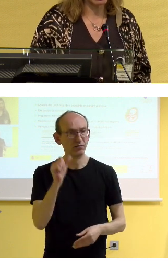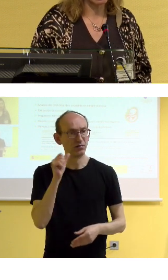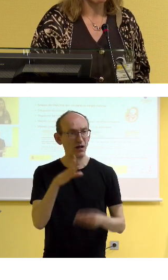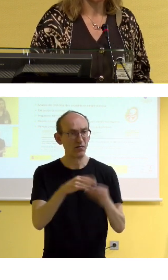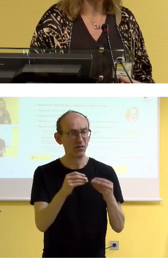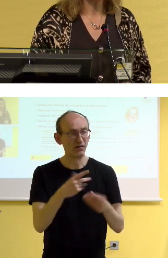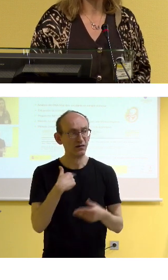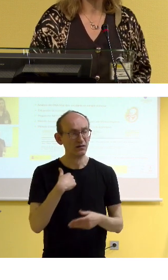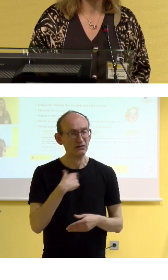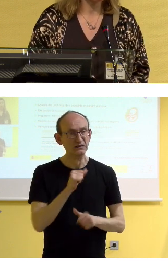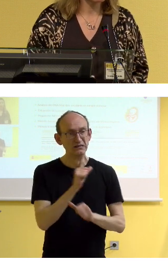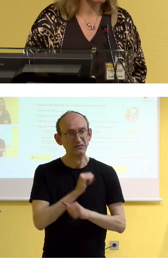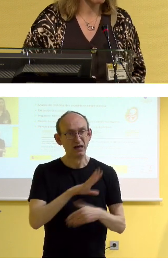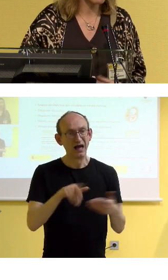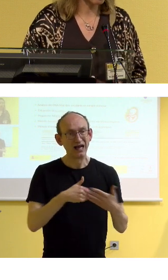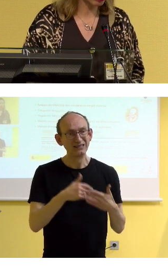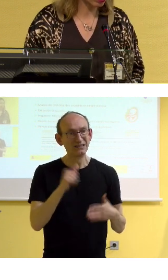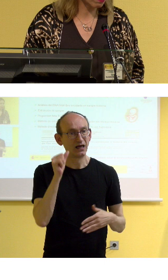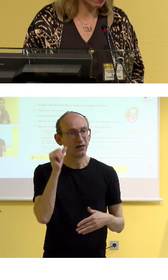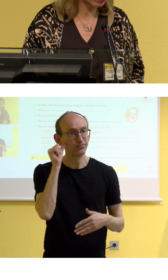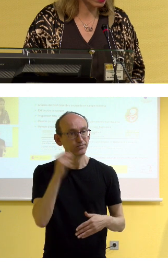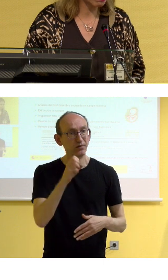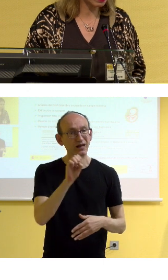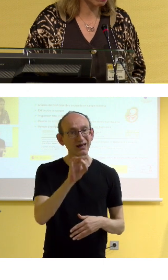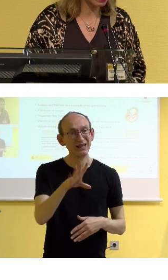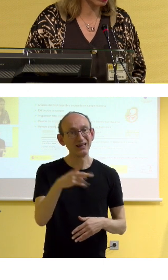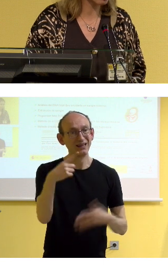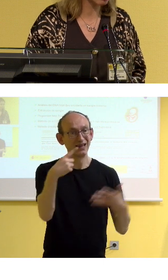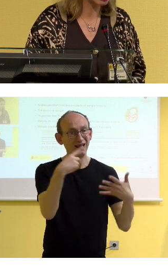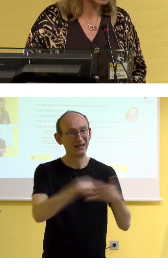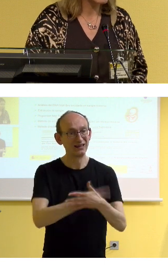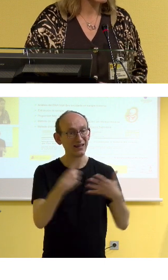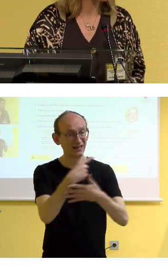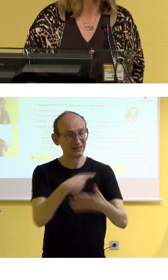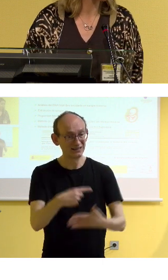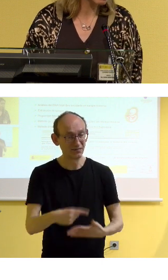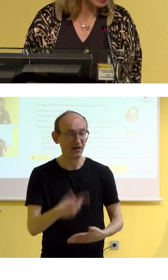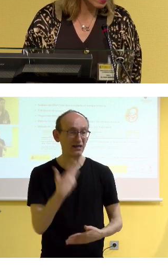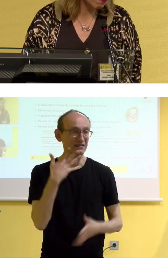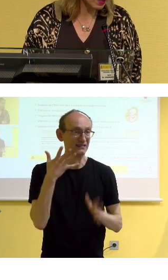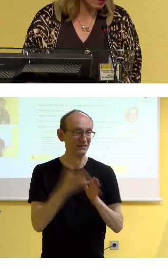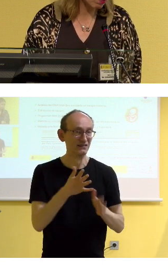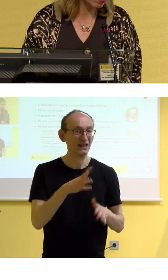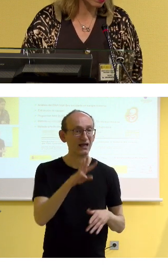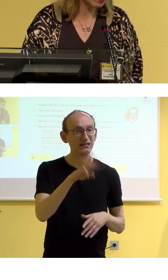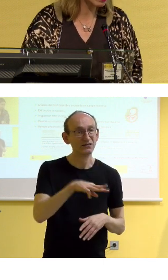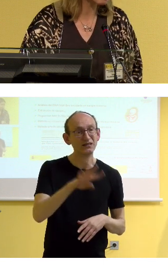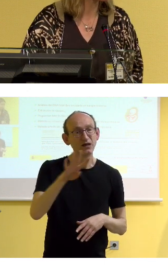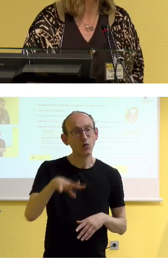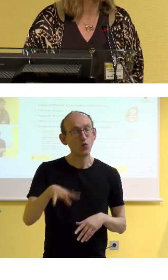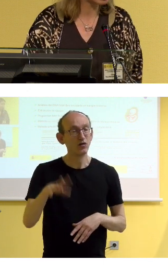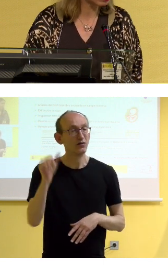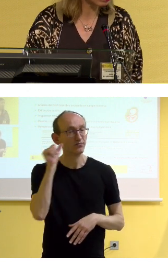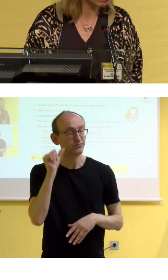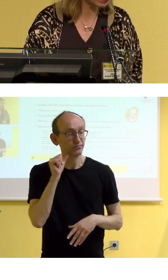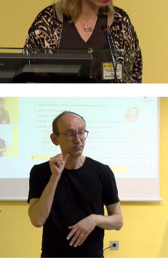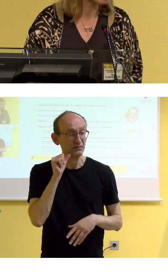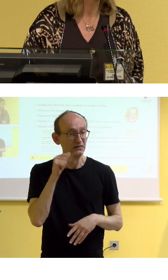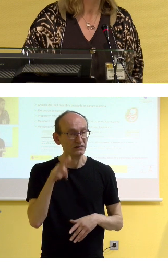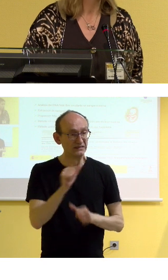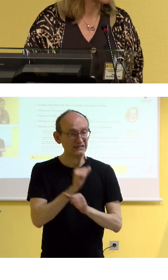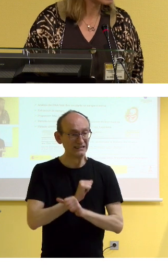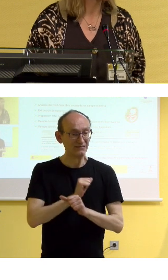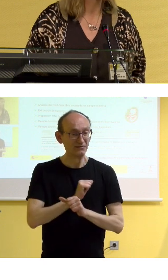que esté de 15, 16 semanas, nosotros hablamos de semanas, pero eso son 3, 4 meses de embarazo, pues a veces es muy duro en esos